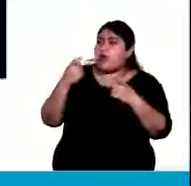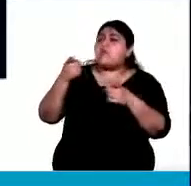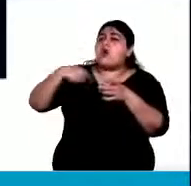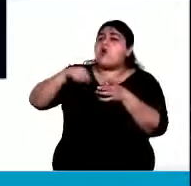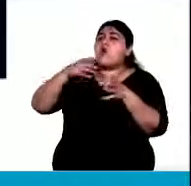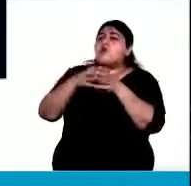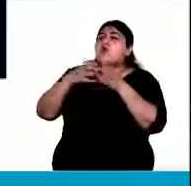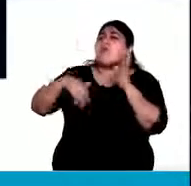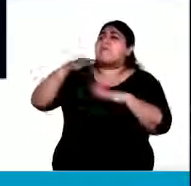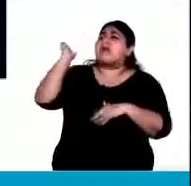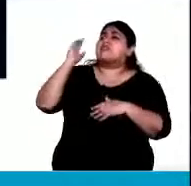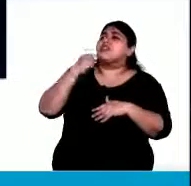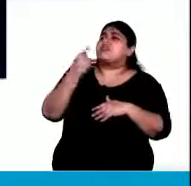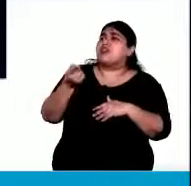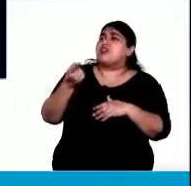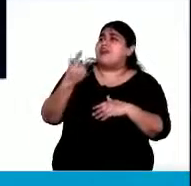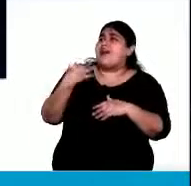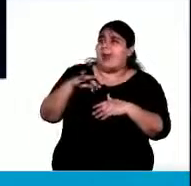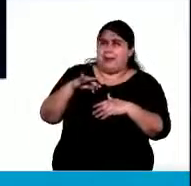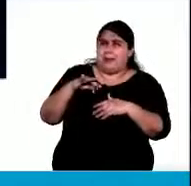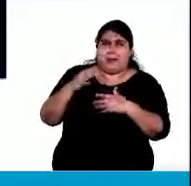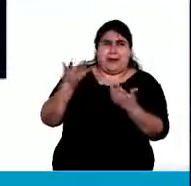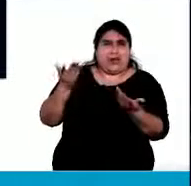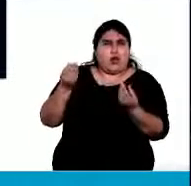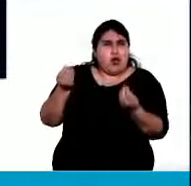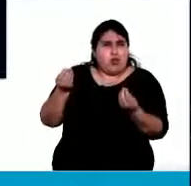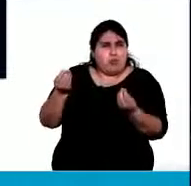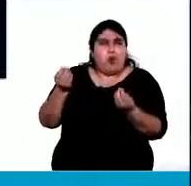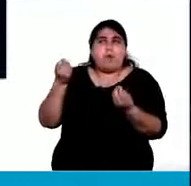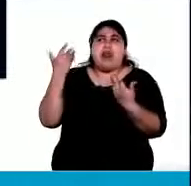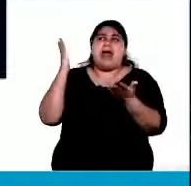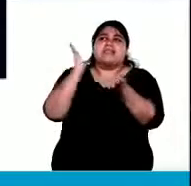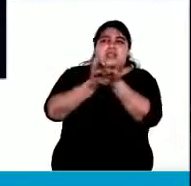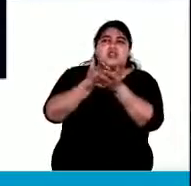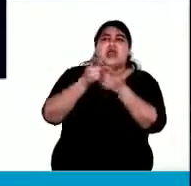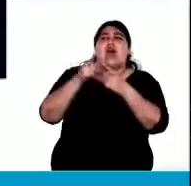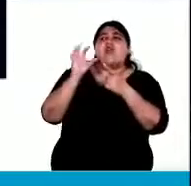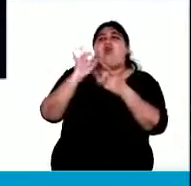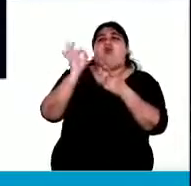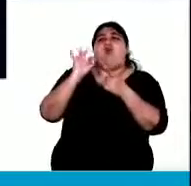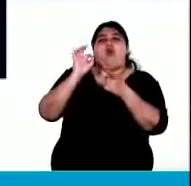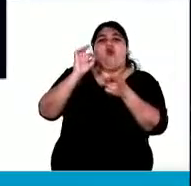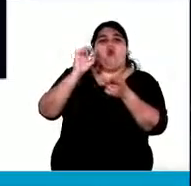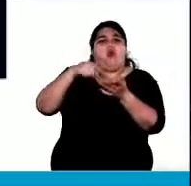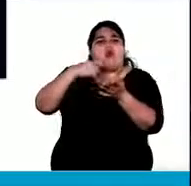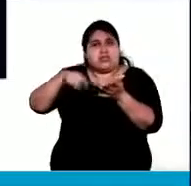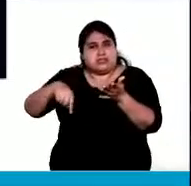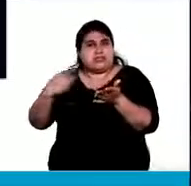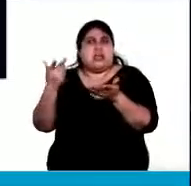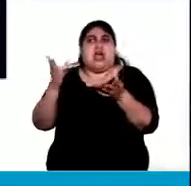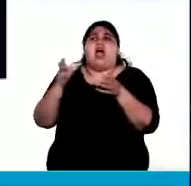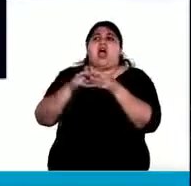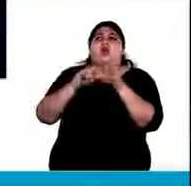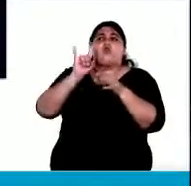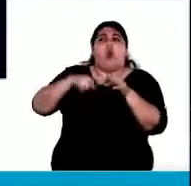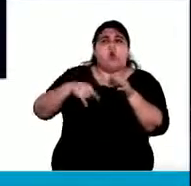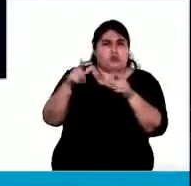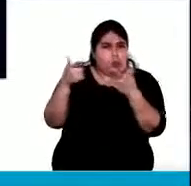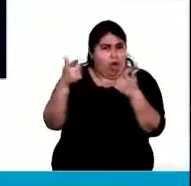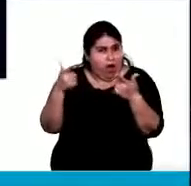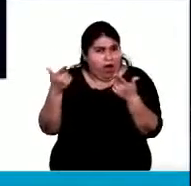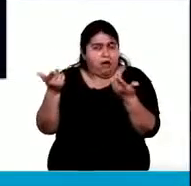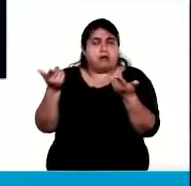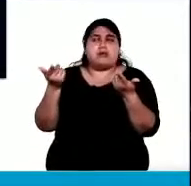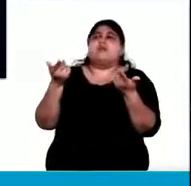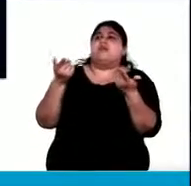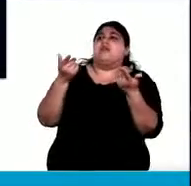mayoritario, digamos, no tenía mayoría para sancionar o dejar de sancionar leyes, no tenía quórum en la Cámara